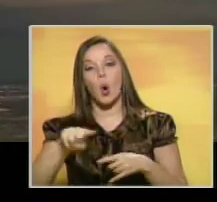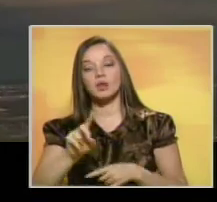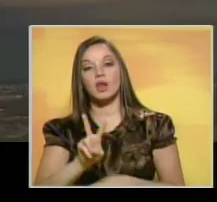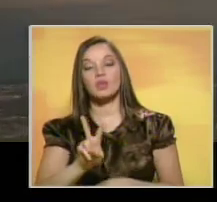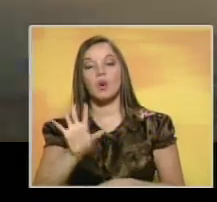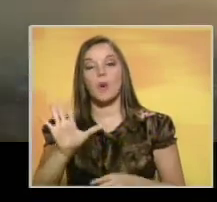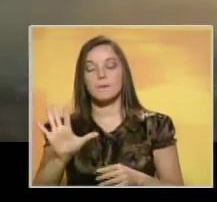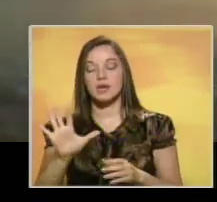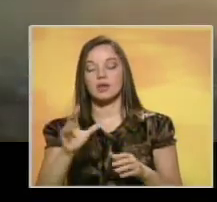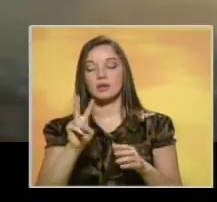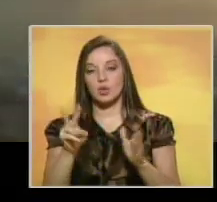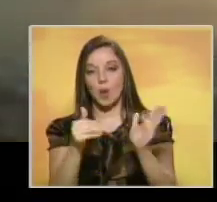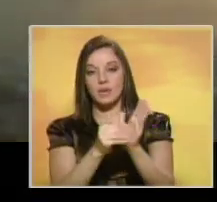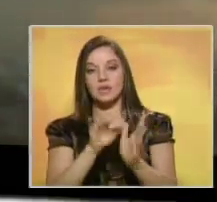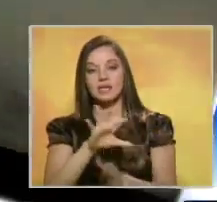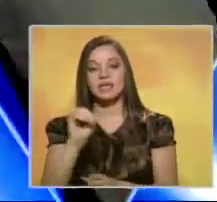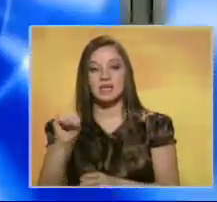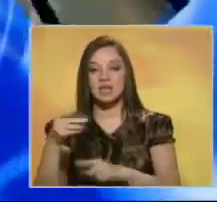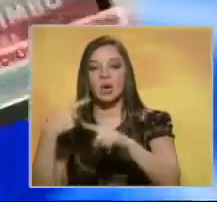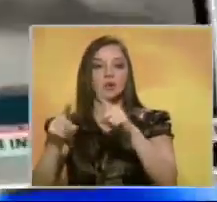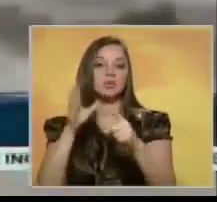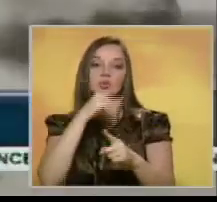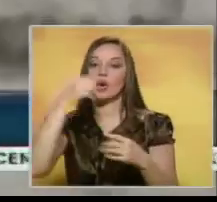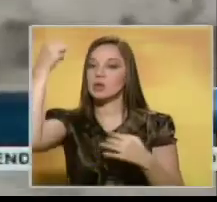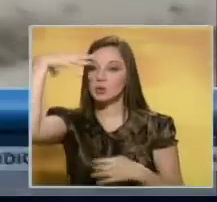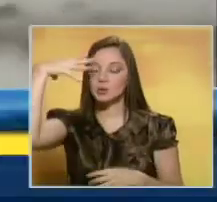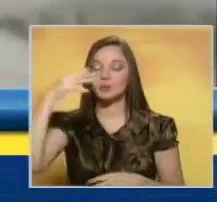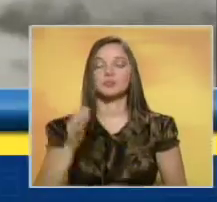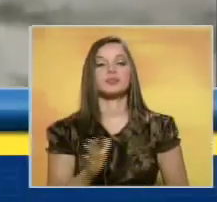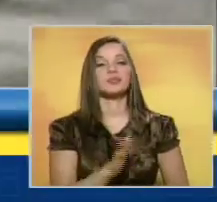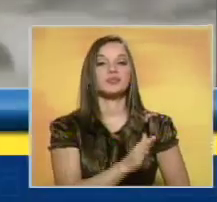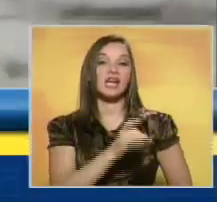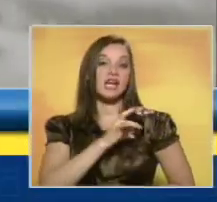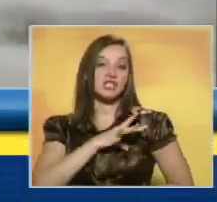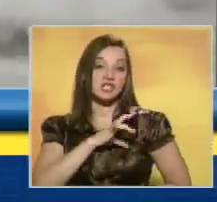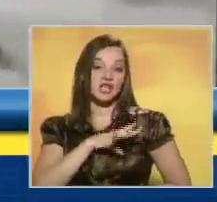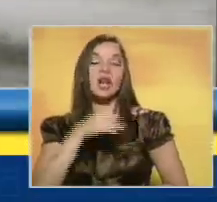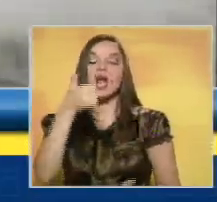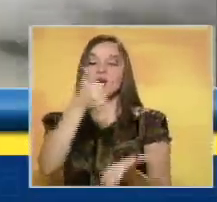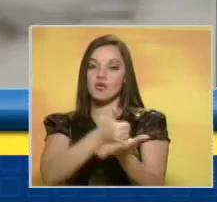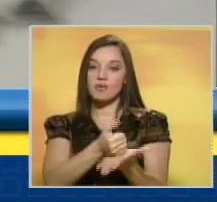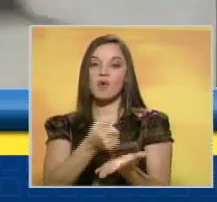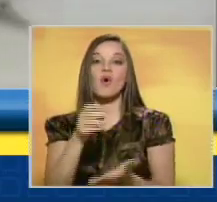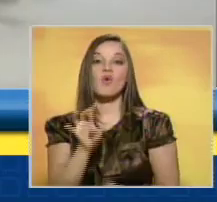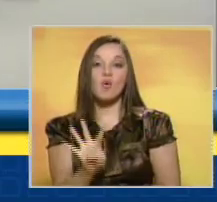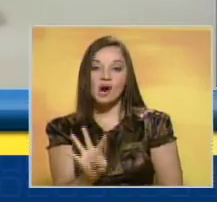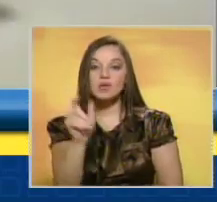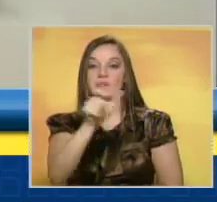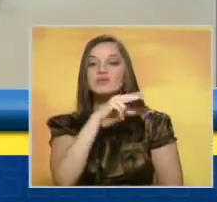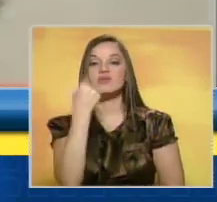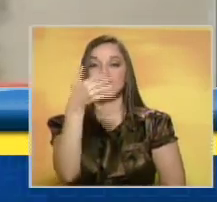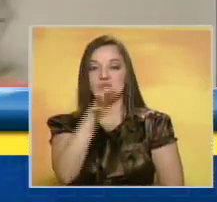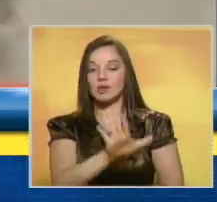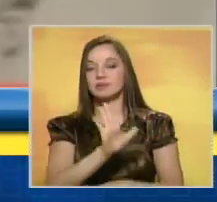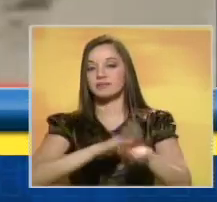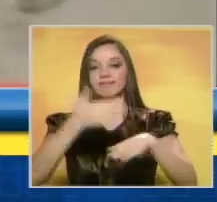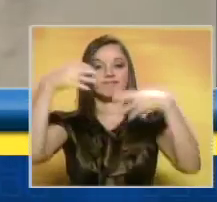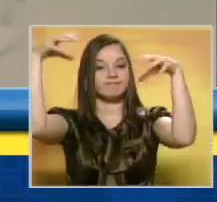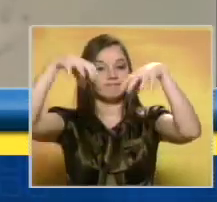el condado de Osage. El gobierno de Chile confirmó la muerte de 4 personas por las lluvias